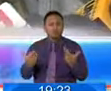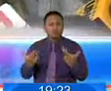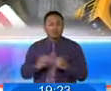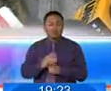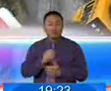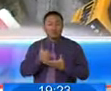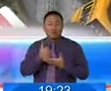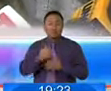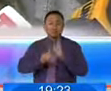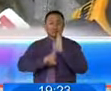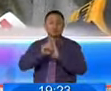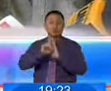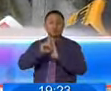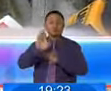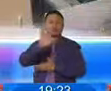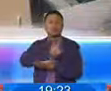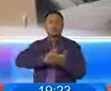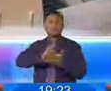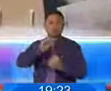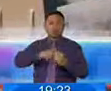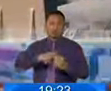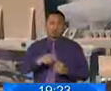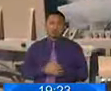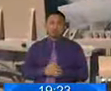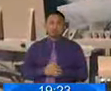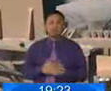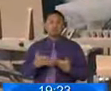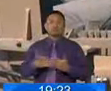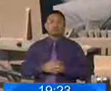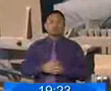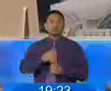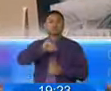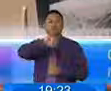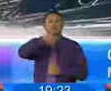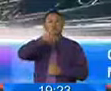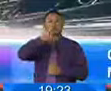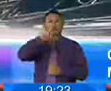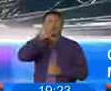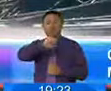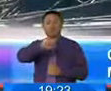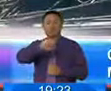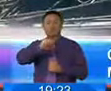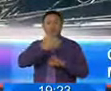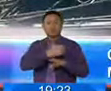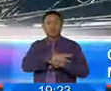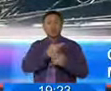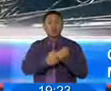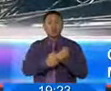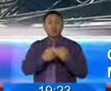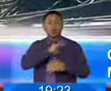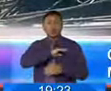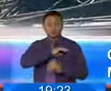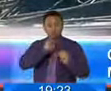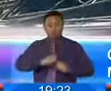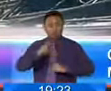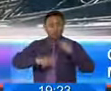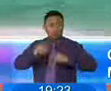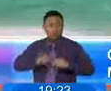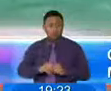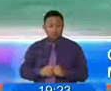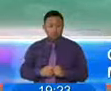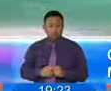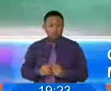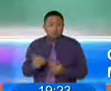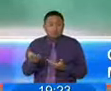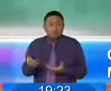desarrollo urbano de los barrios de Quito. Obras que para Jorge Albán debieron haberse hecho con recursos del municipio y considera que con esto